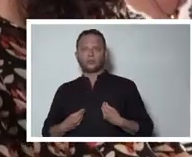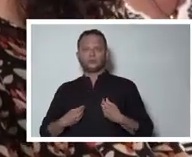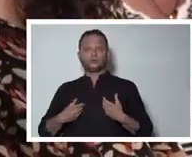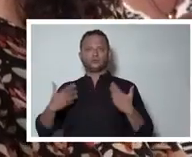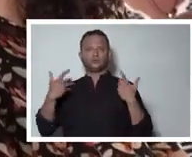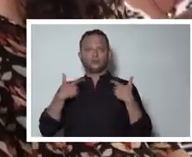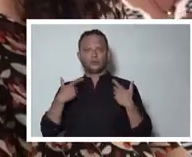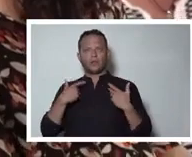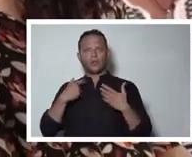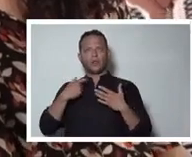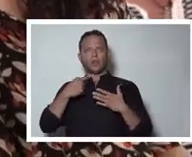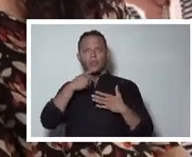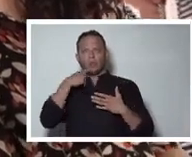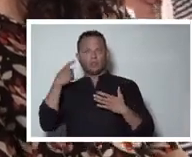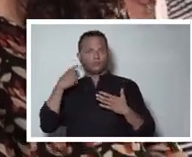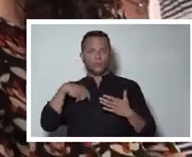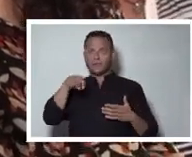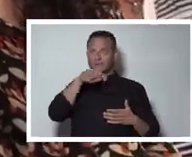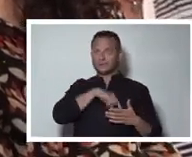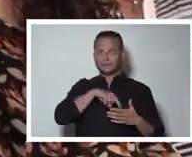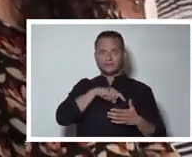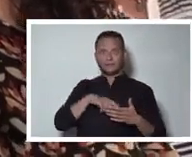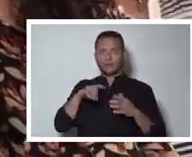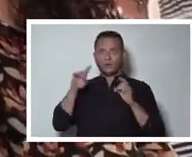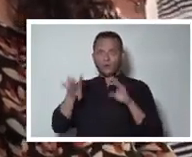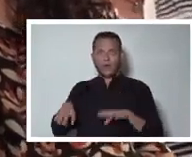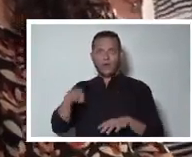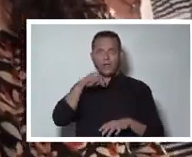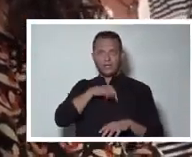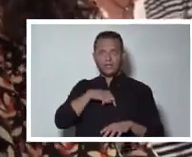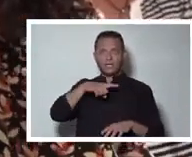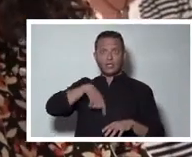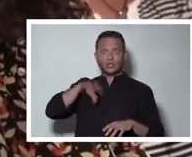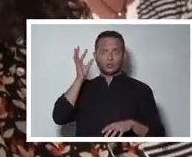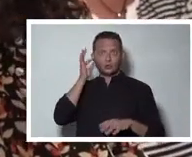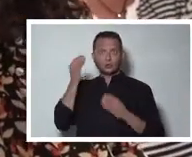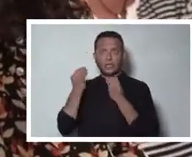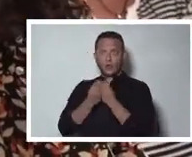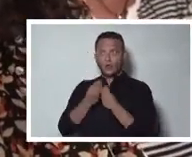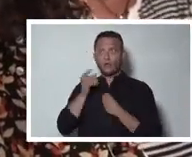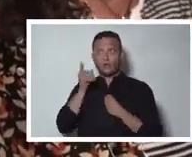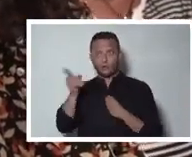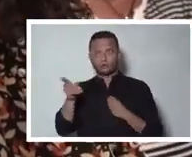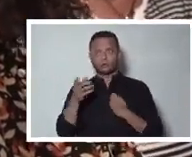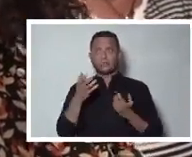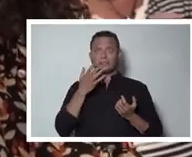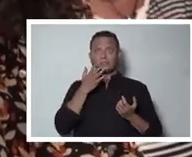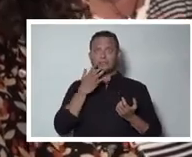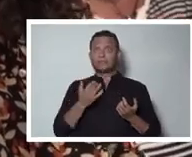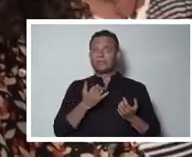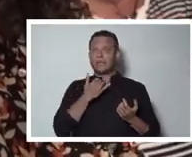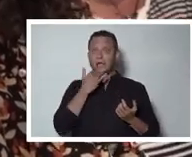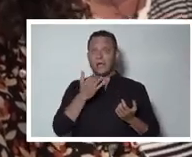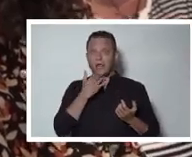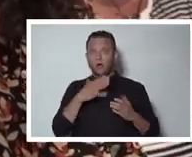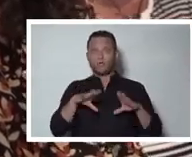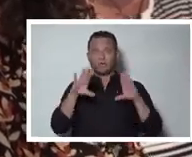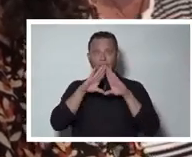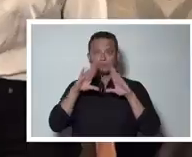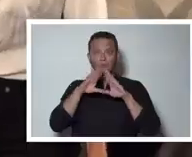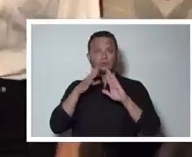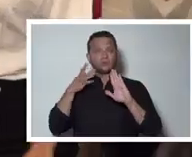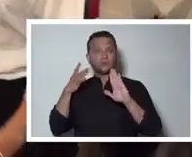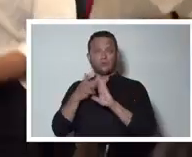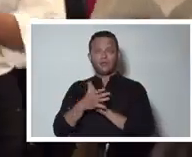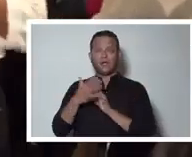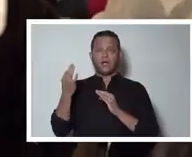dolores lo sentimos Exactamente igual aquí nosotras con vosotras por tanto si algo es el feminismo